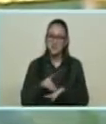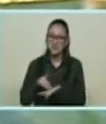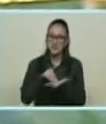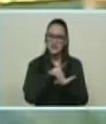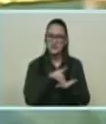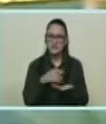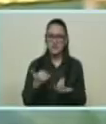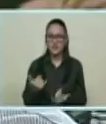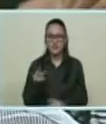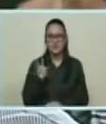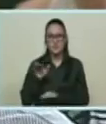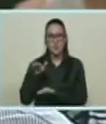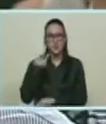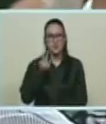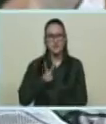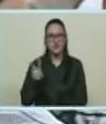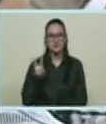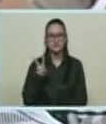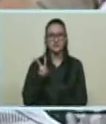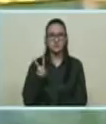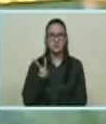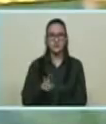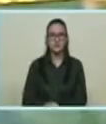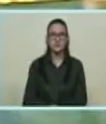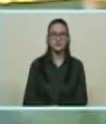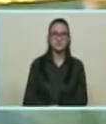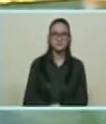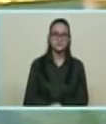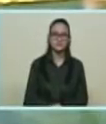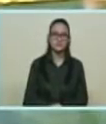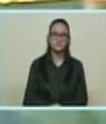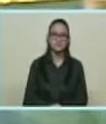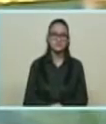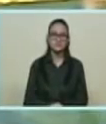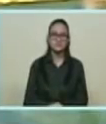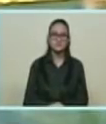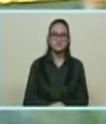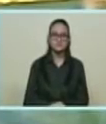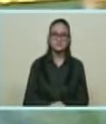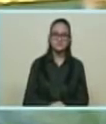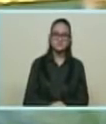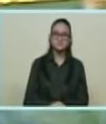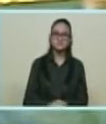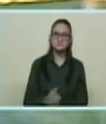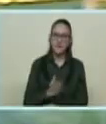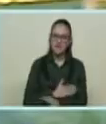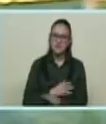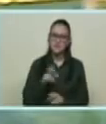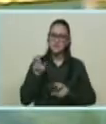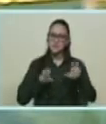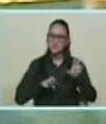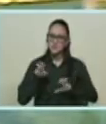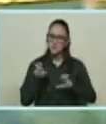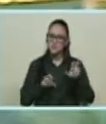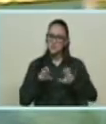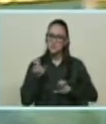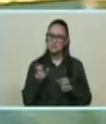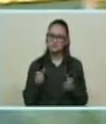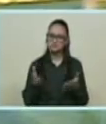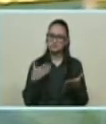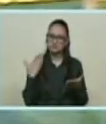República. Declaró, luego de leer, revisar las